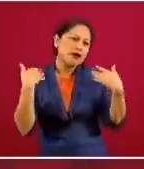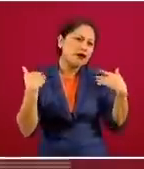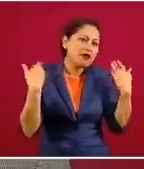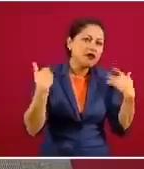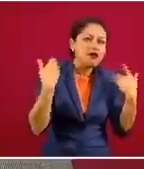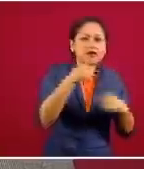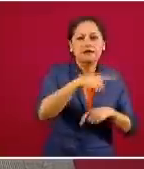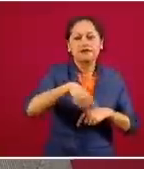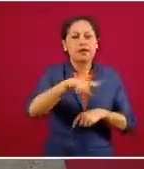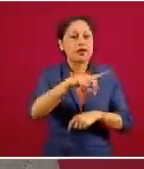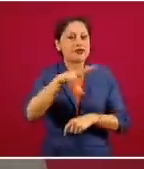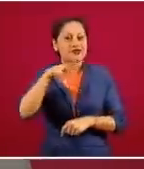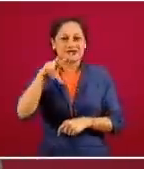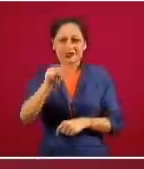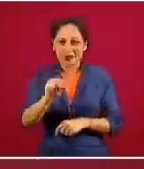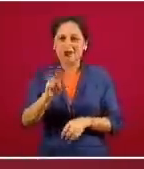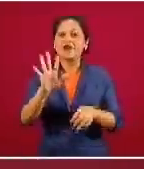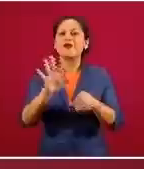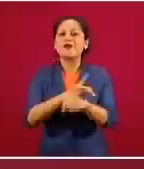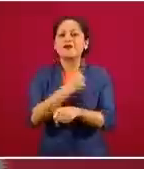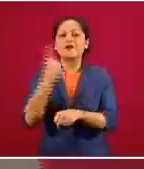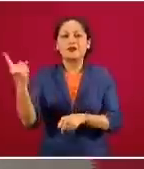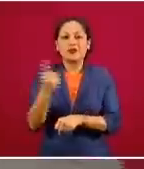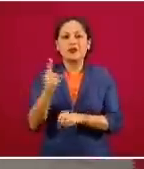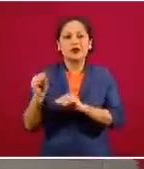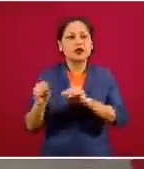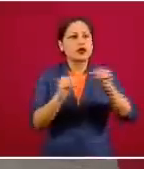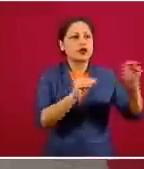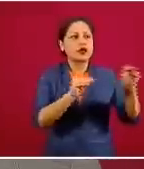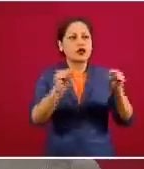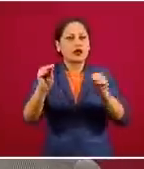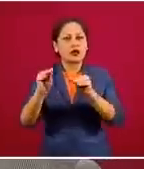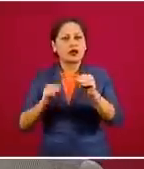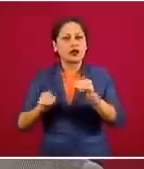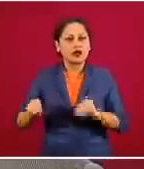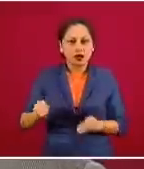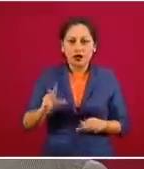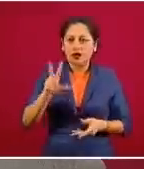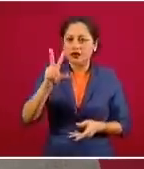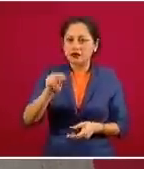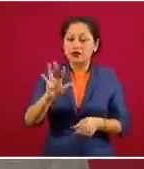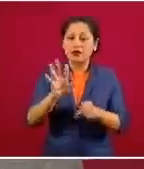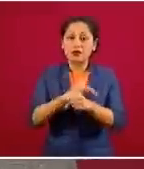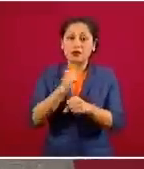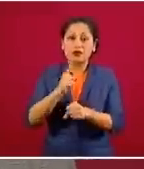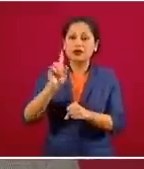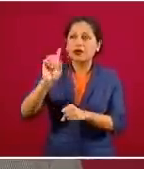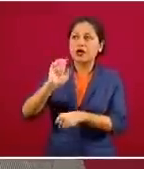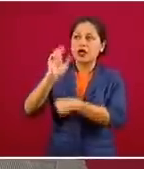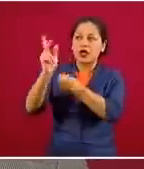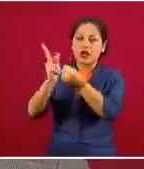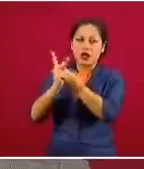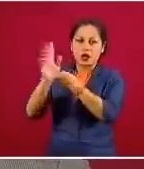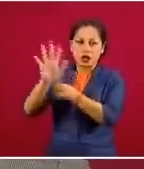desplazamiento, como le ocurrió a algunos de los países europeos más afectados, y